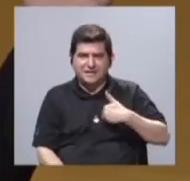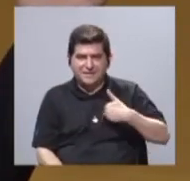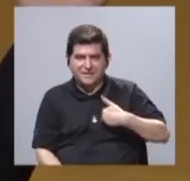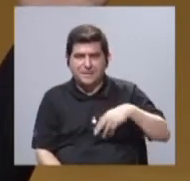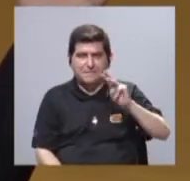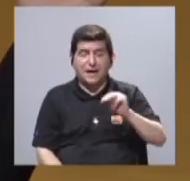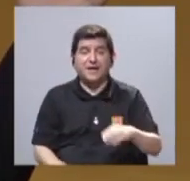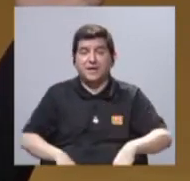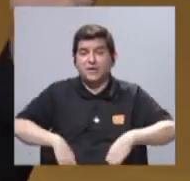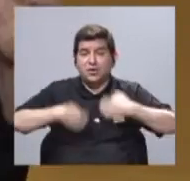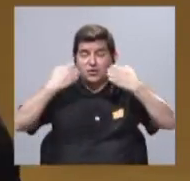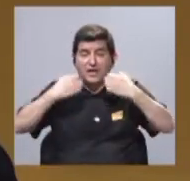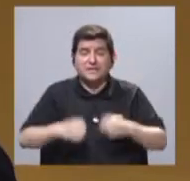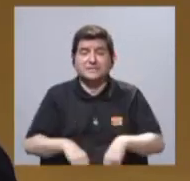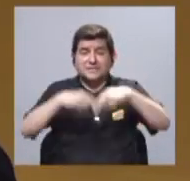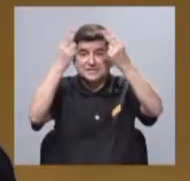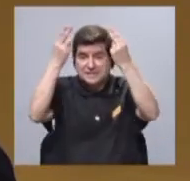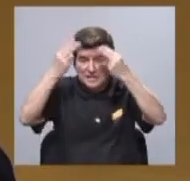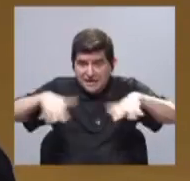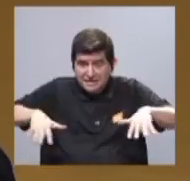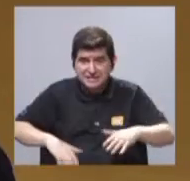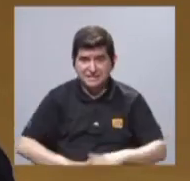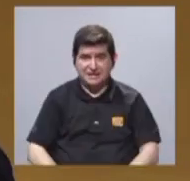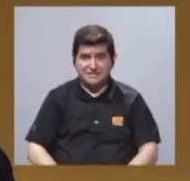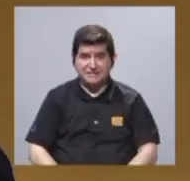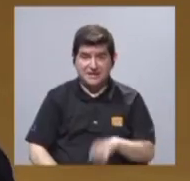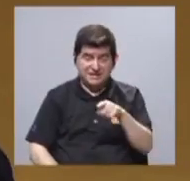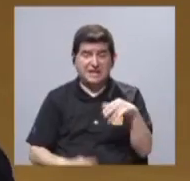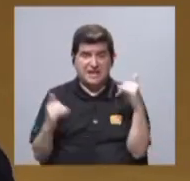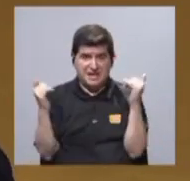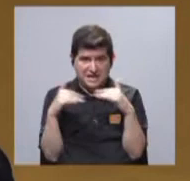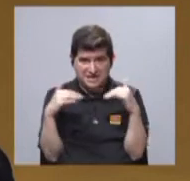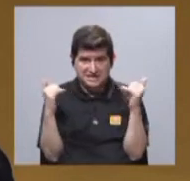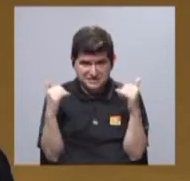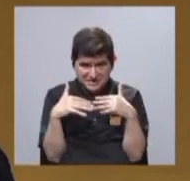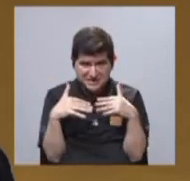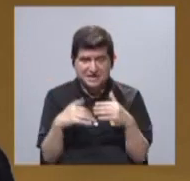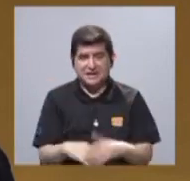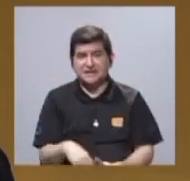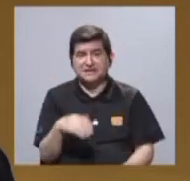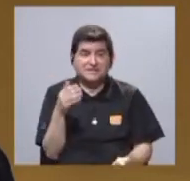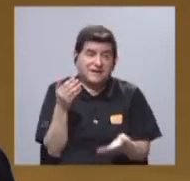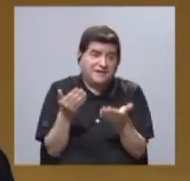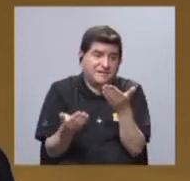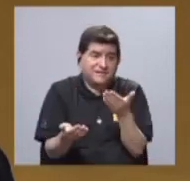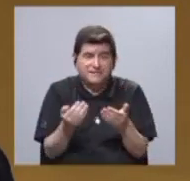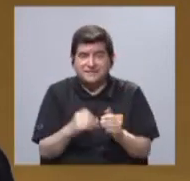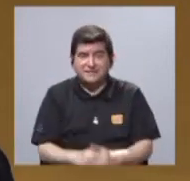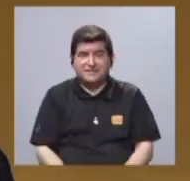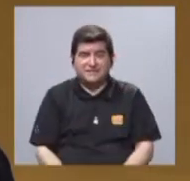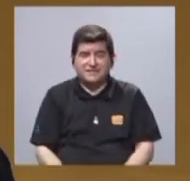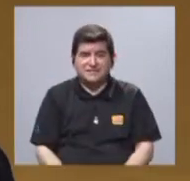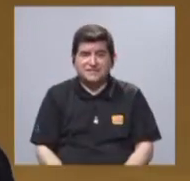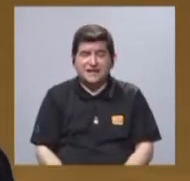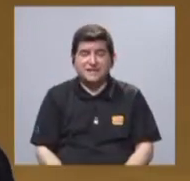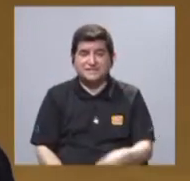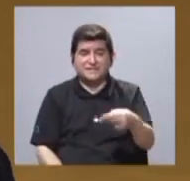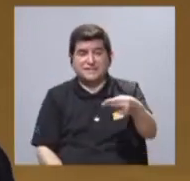una conclusión última, don Mario, es que de haber existido Internet, esa guerra